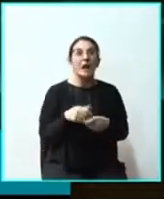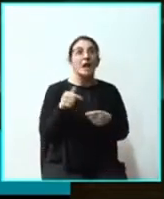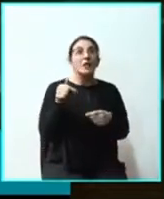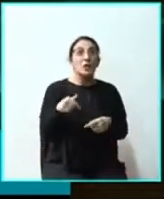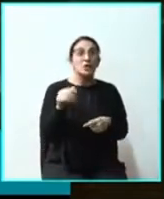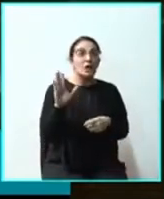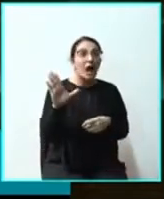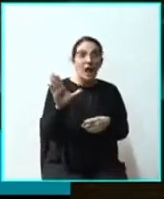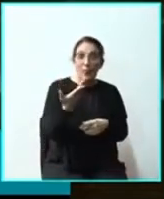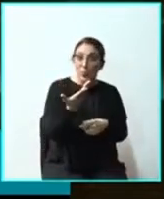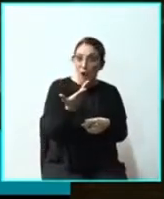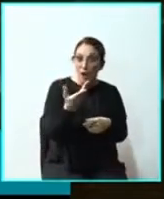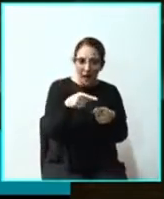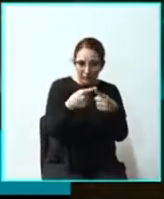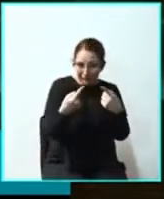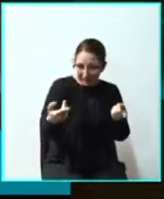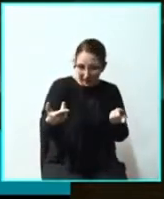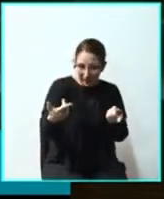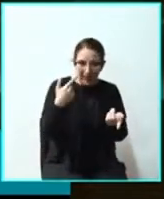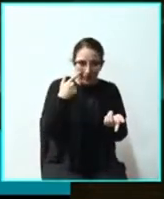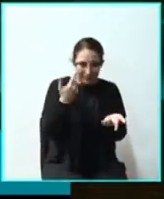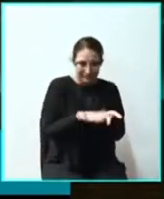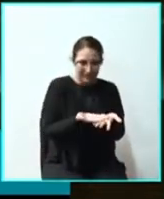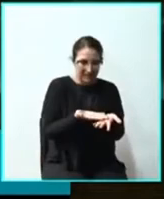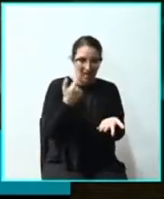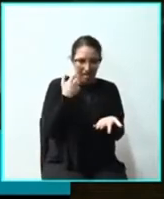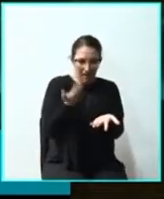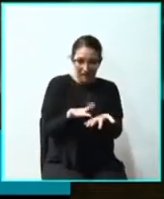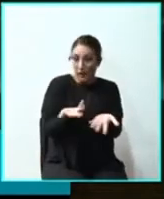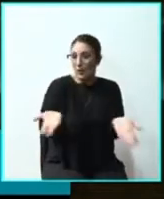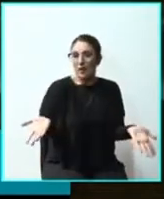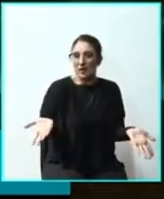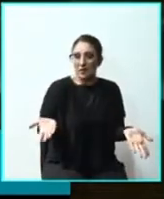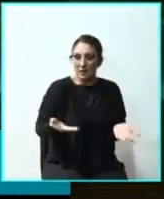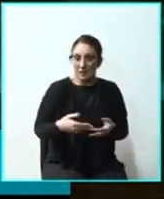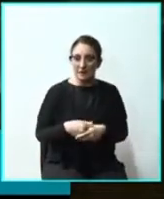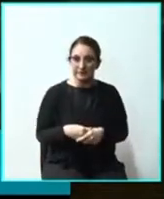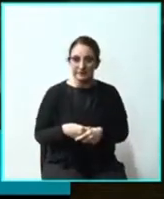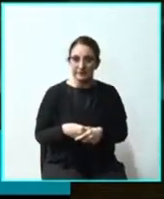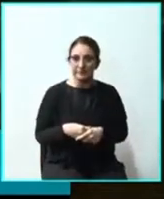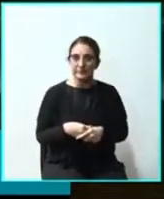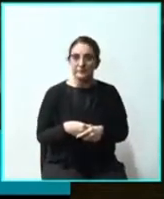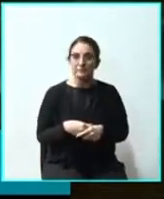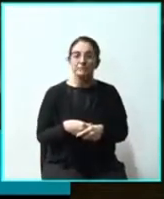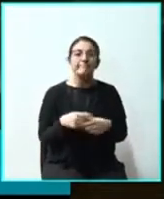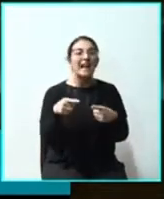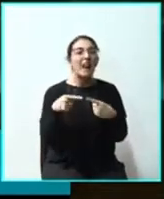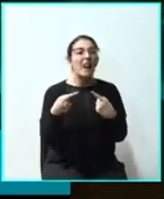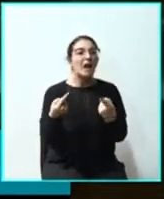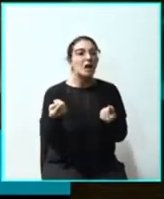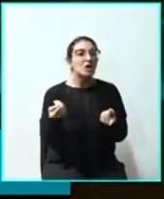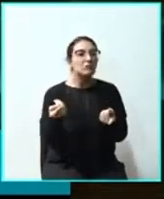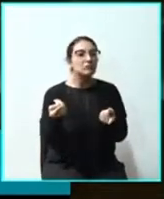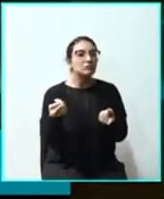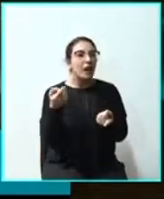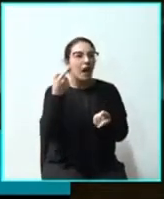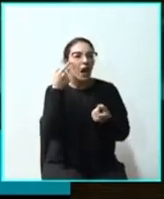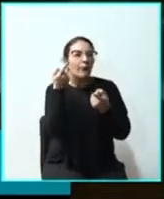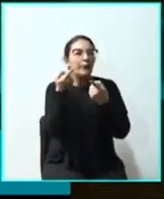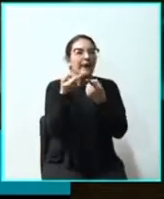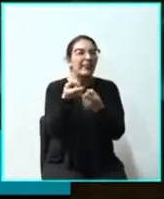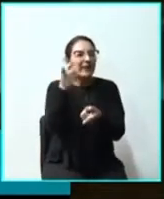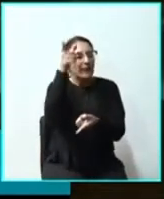están todos los elementos sobre la mesa para saberlo. Todos los elementos para saberlo. Y el motivo de la inseguridad que se cita como